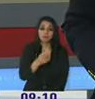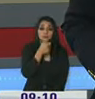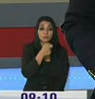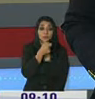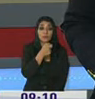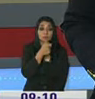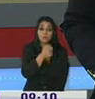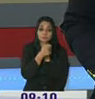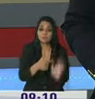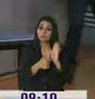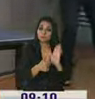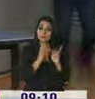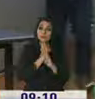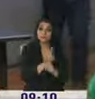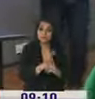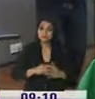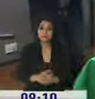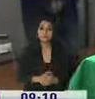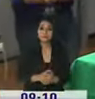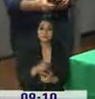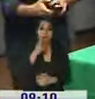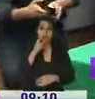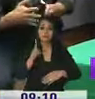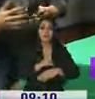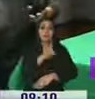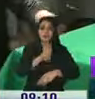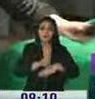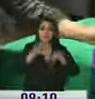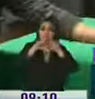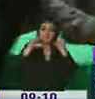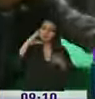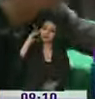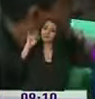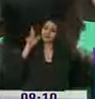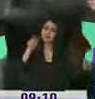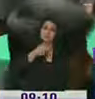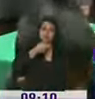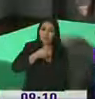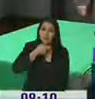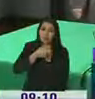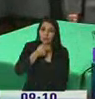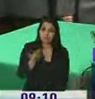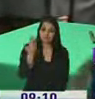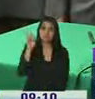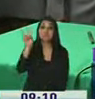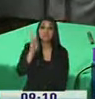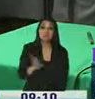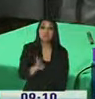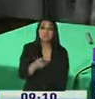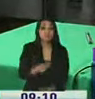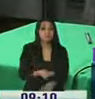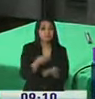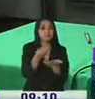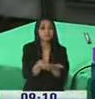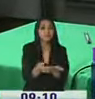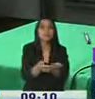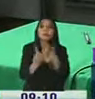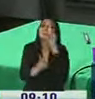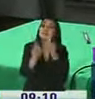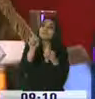Cedatos. Fue el director de Cedatos, Ángel Polibio Córdoba, quien entregó este viernes las cifras en torno a la aceptación de